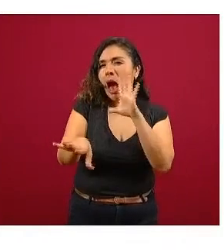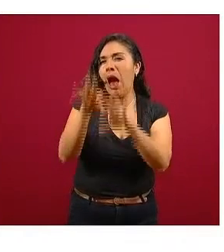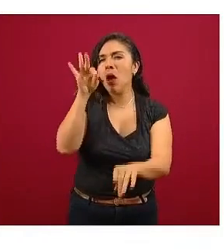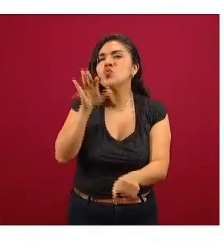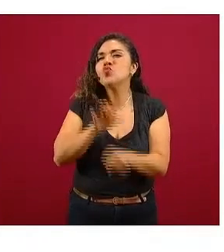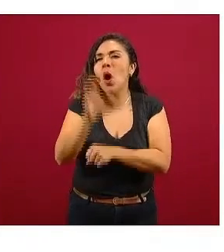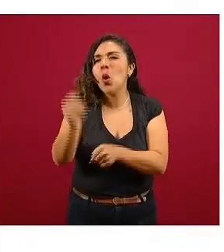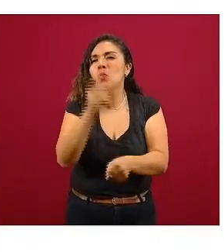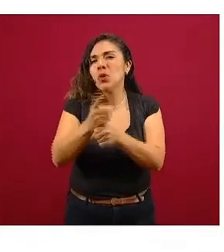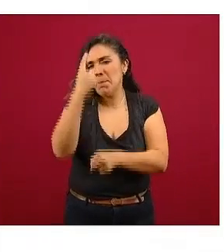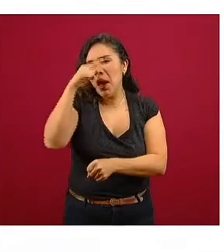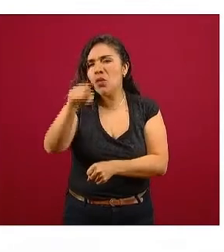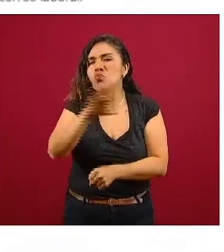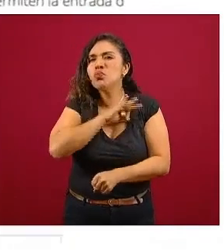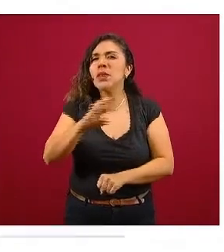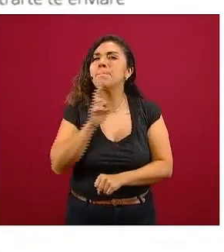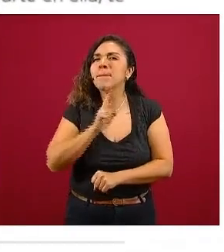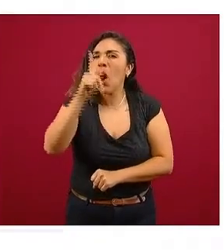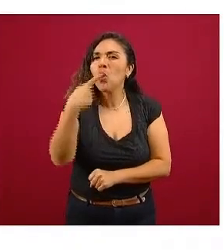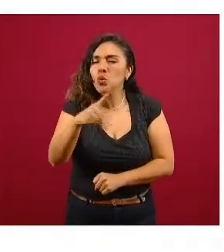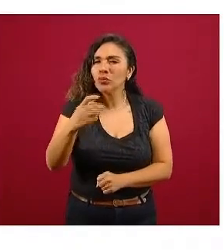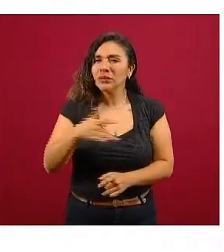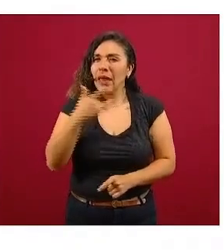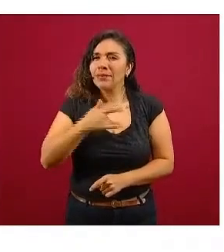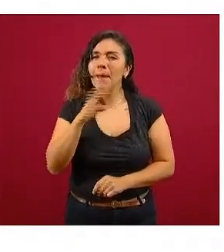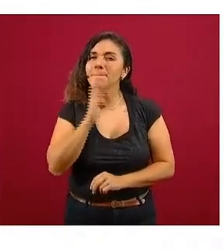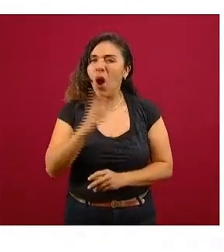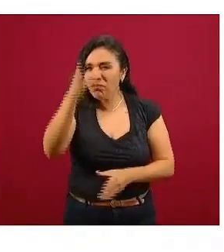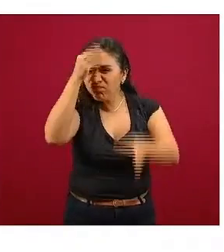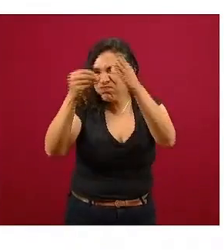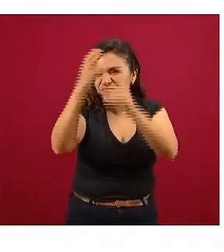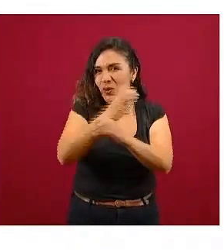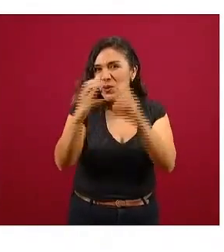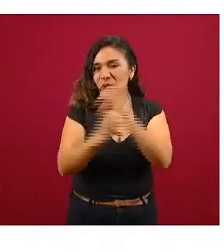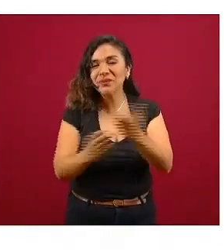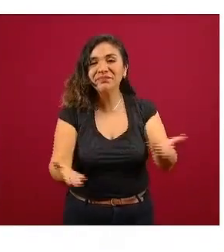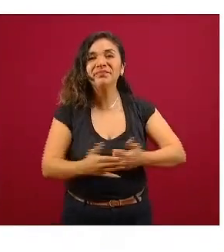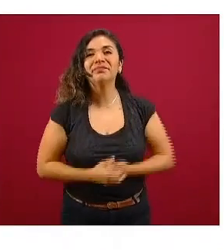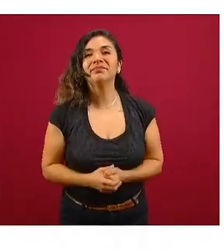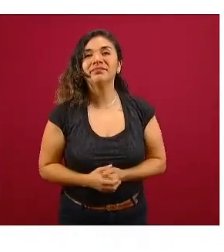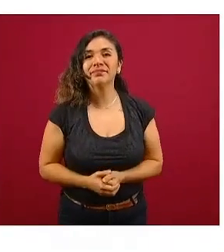encontrarás opciones que te ayudarán a mejorar tu bienestar.